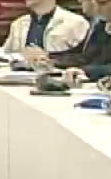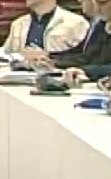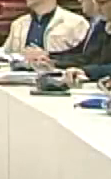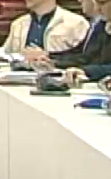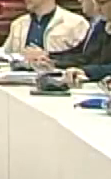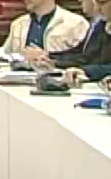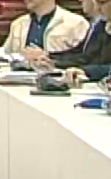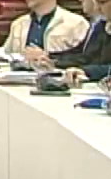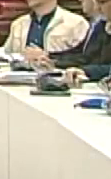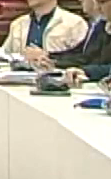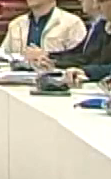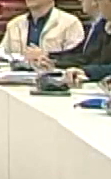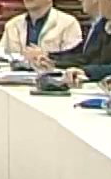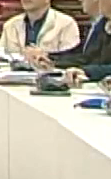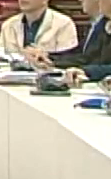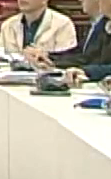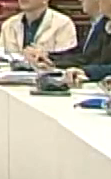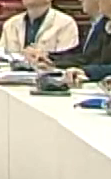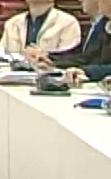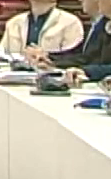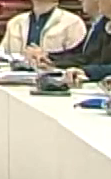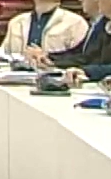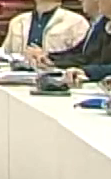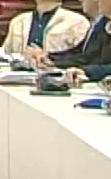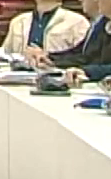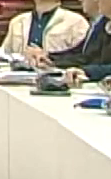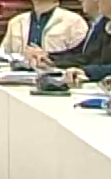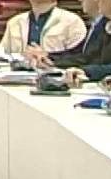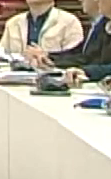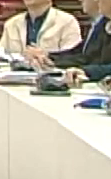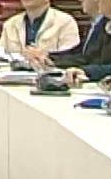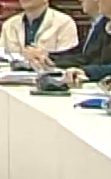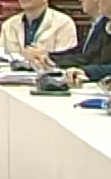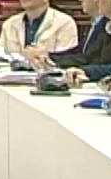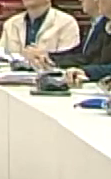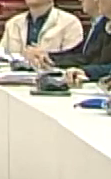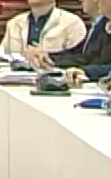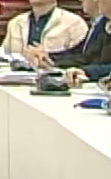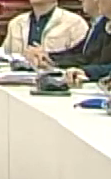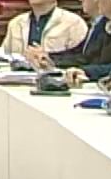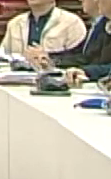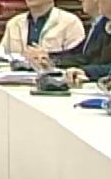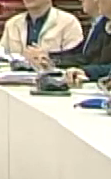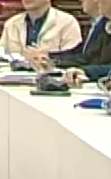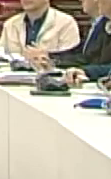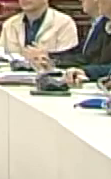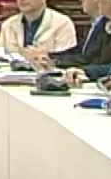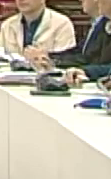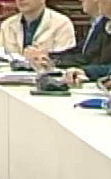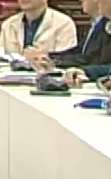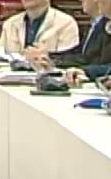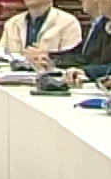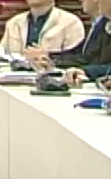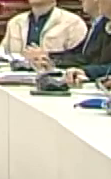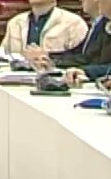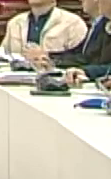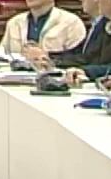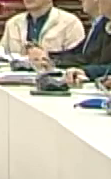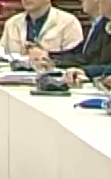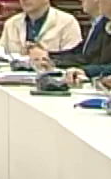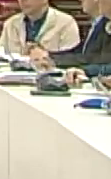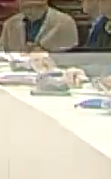cuerpo social de la nación para nutrir con su vigor igualitario, libertario y solidario al